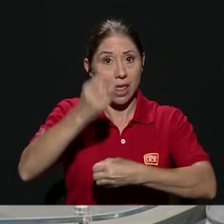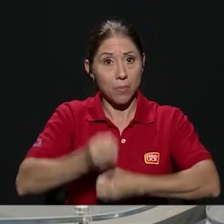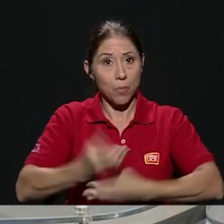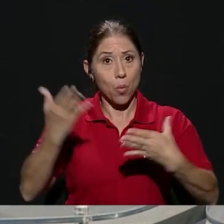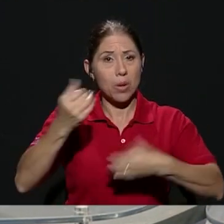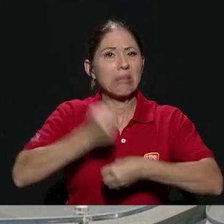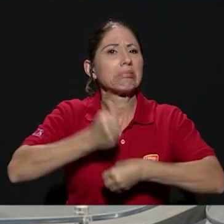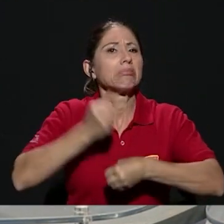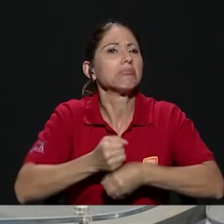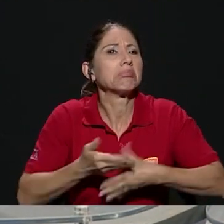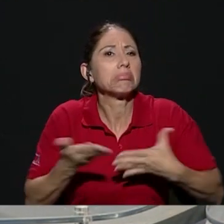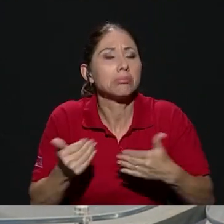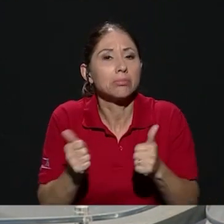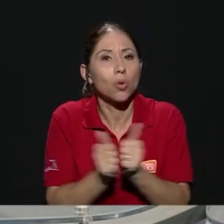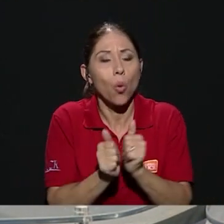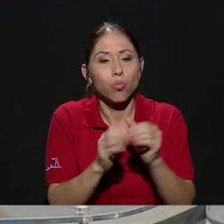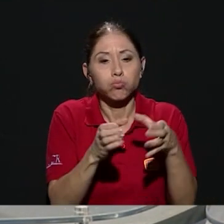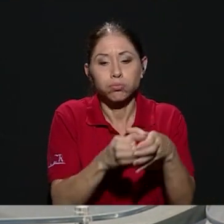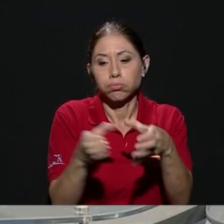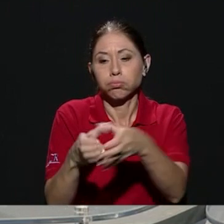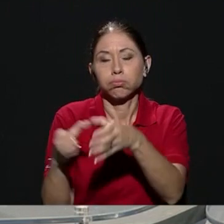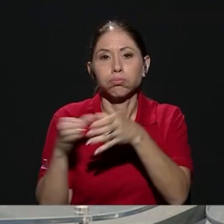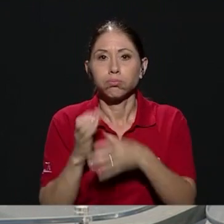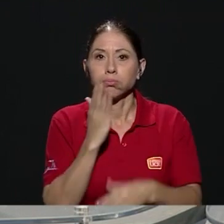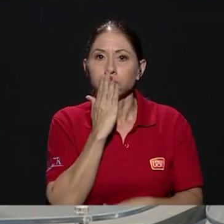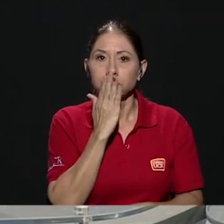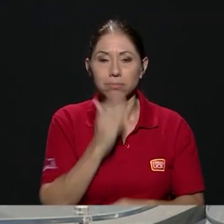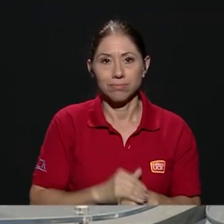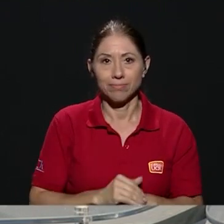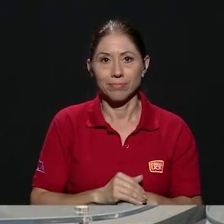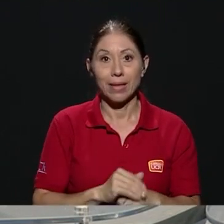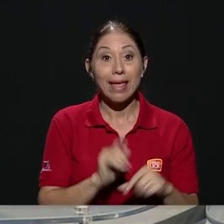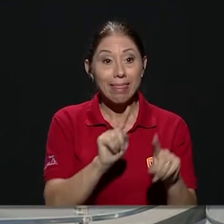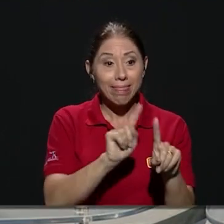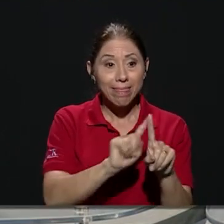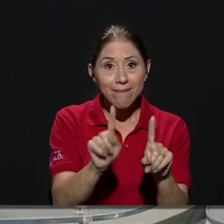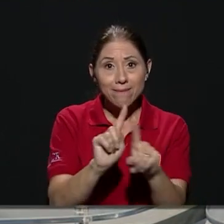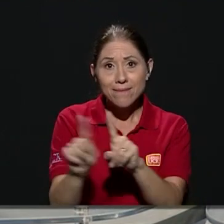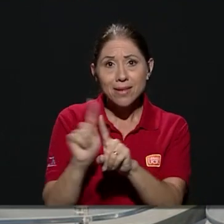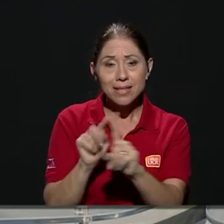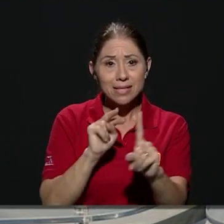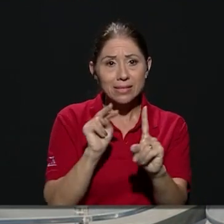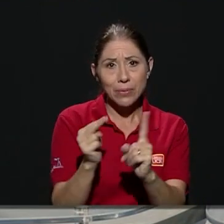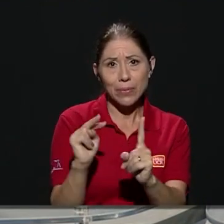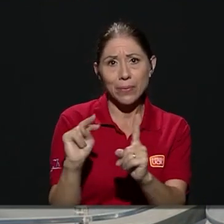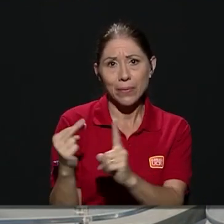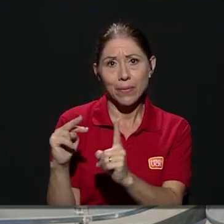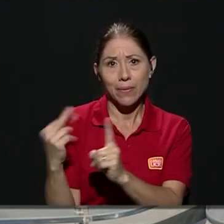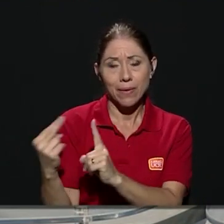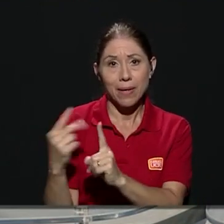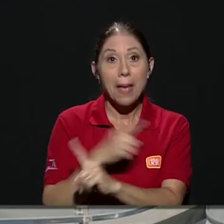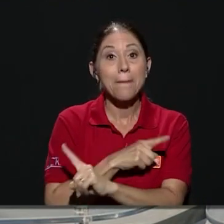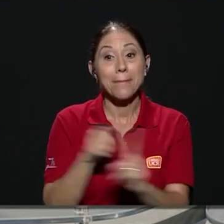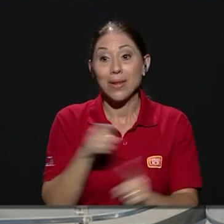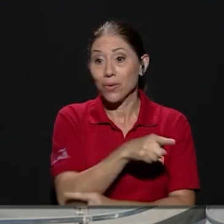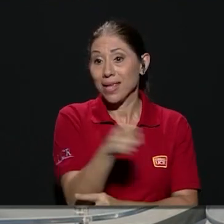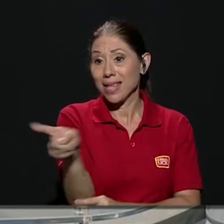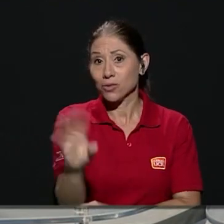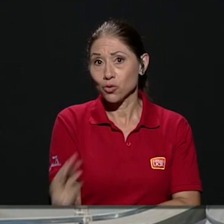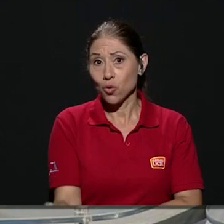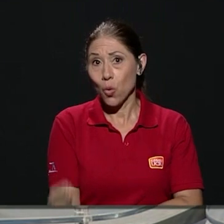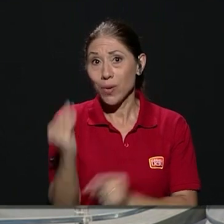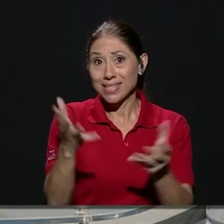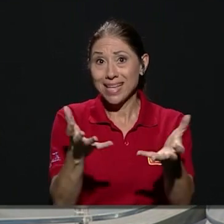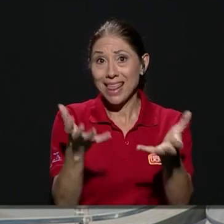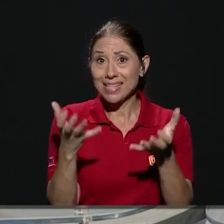las poblaciones indígenas en múltiples vías, pero sobre todo en dar acceso a la universidad a esos